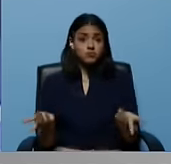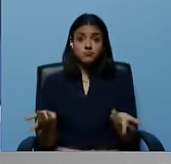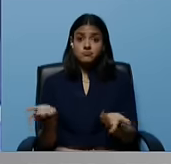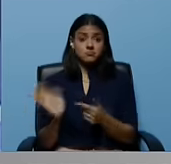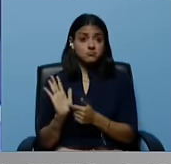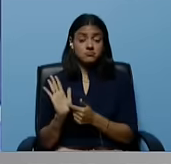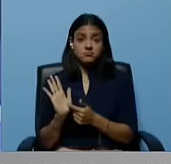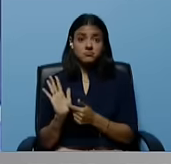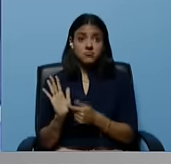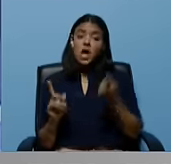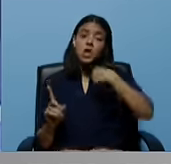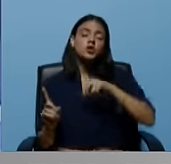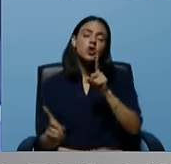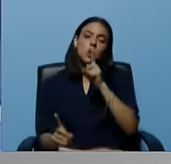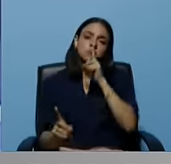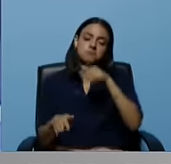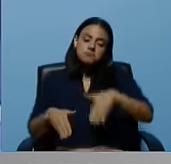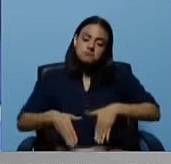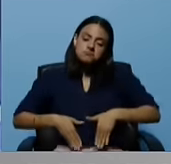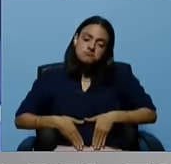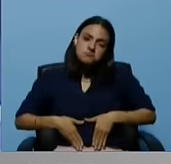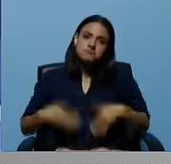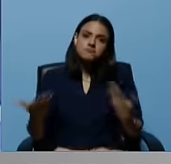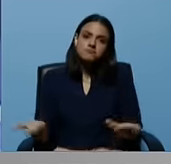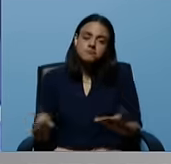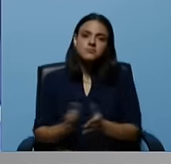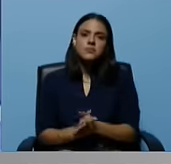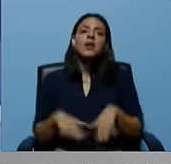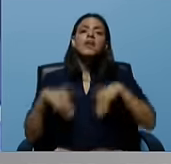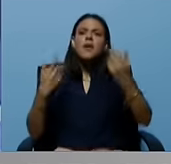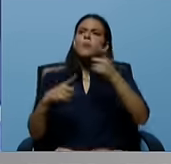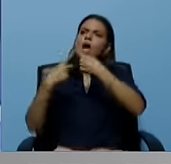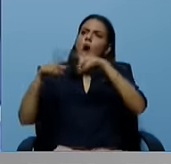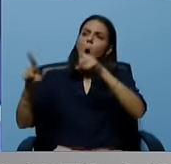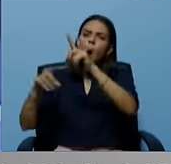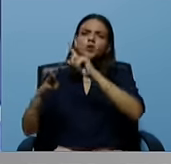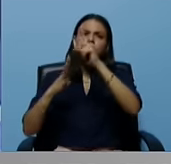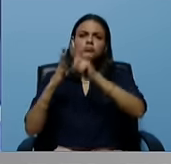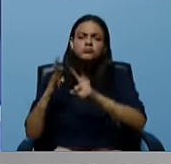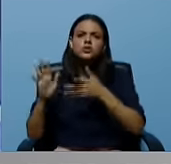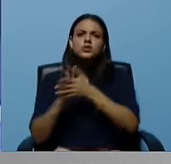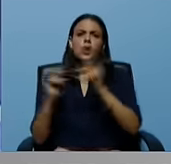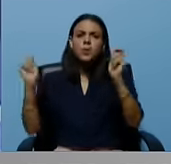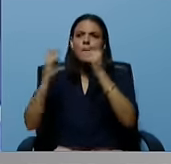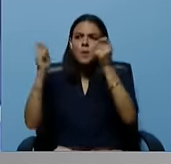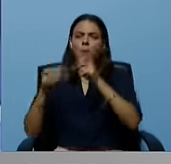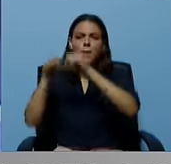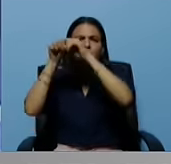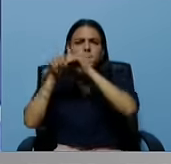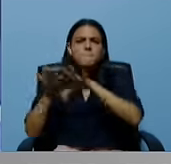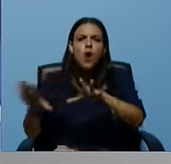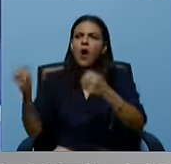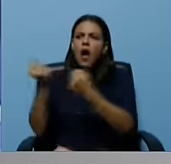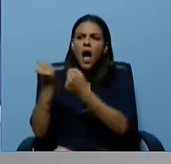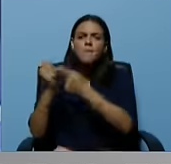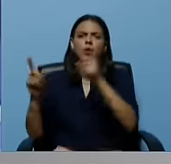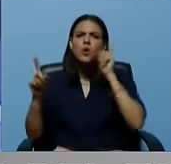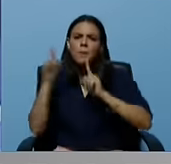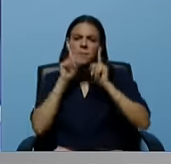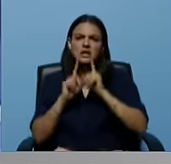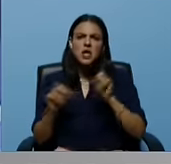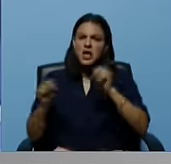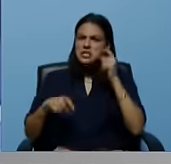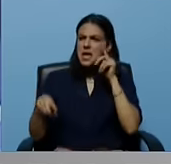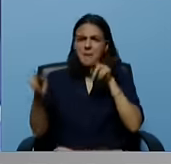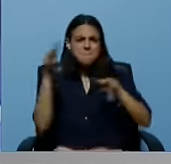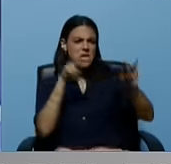Nos quedamos callados. Sale un artículo del País para lavarle la cara al artículo de La Gran Aldea, diciendo que esto, que